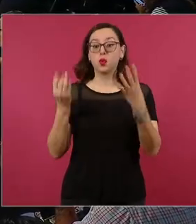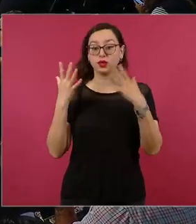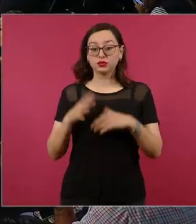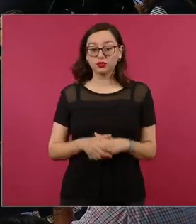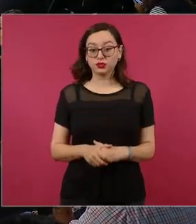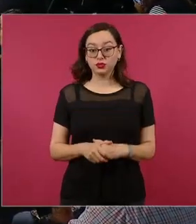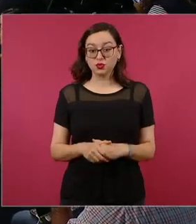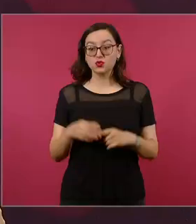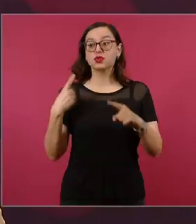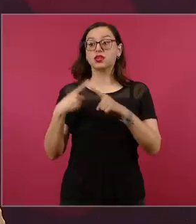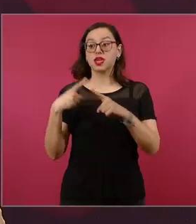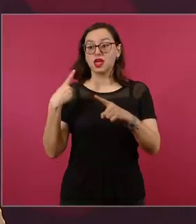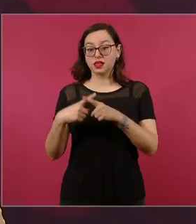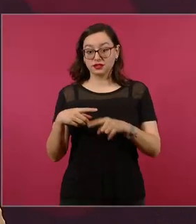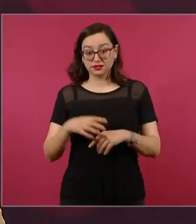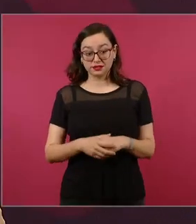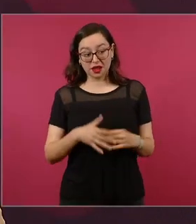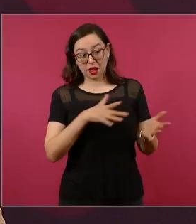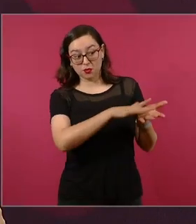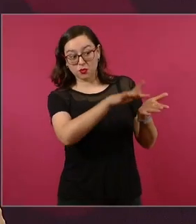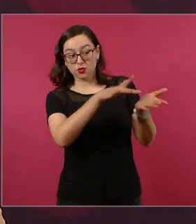¿Cómo se distribuyó?